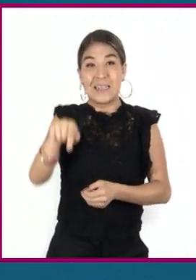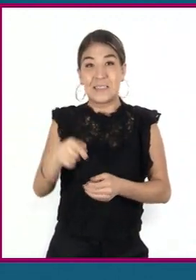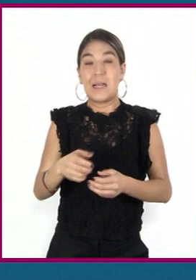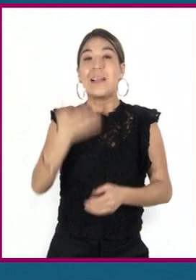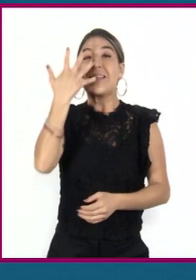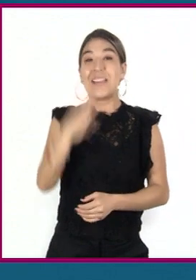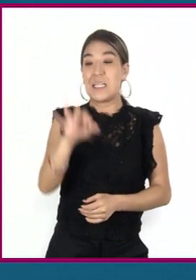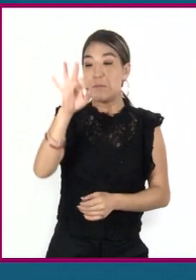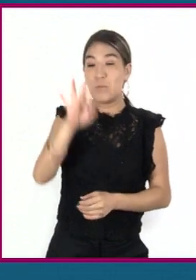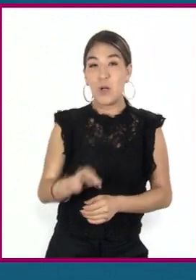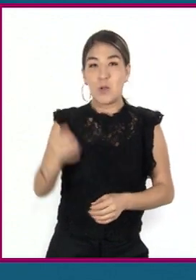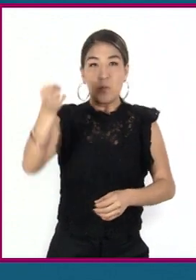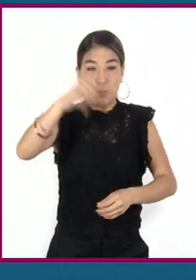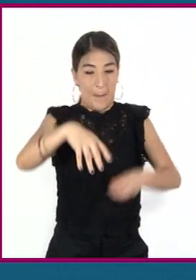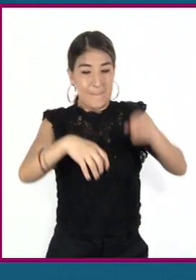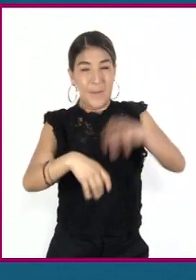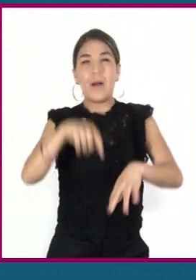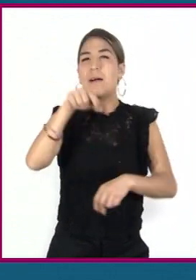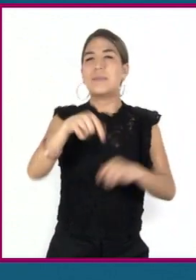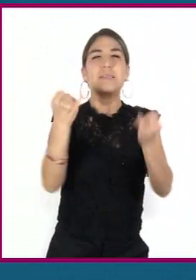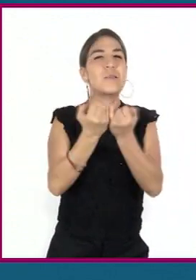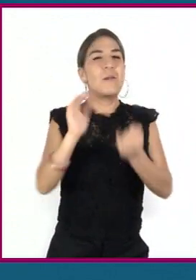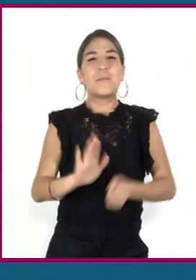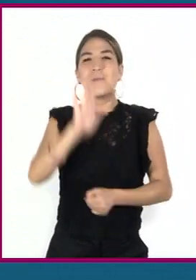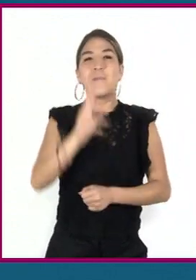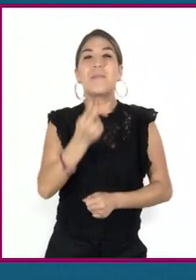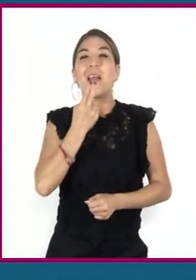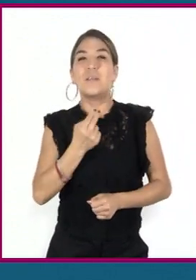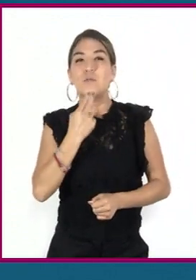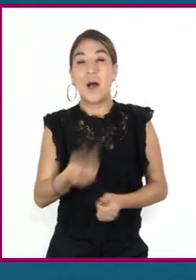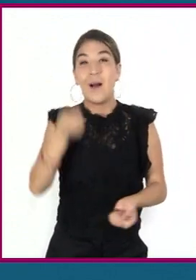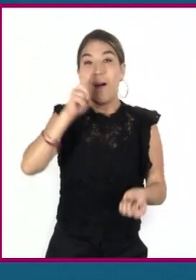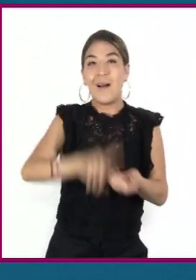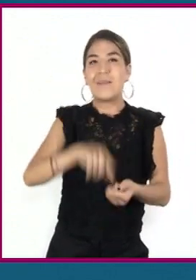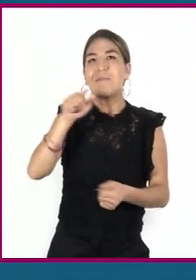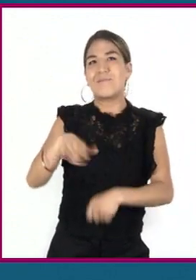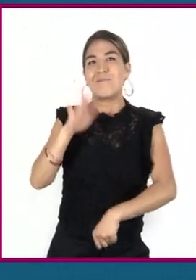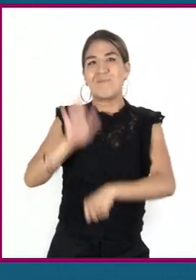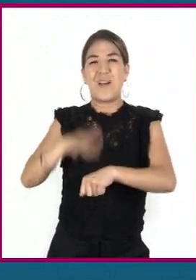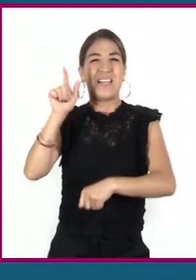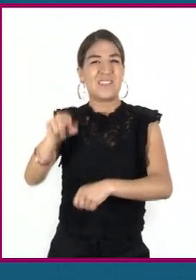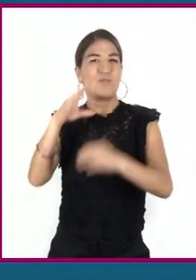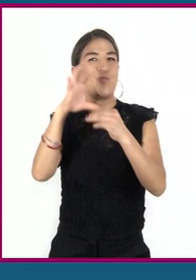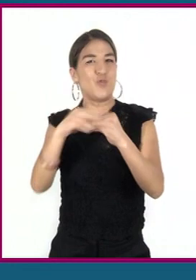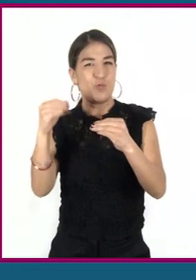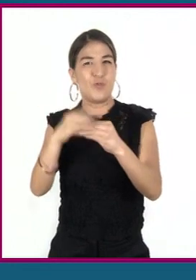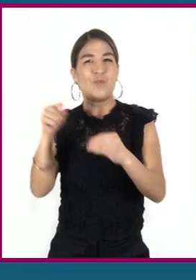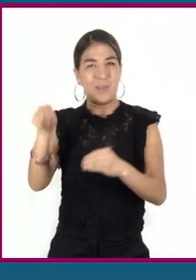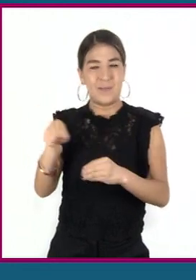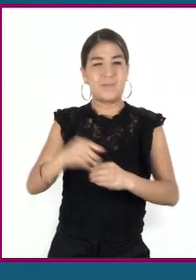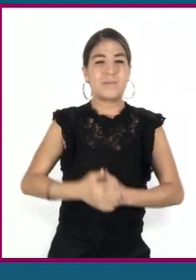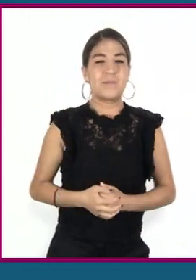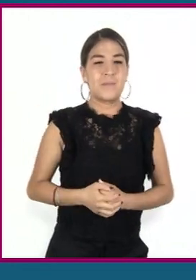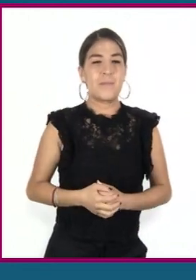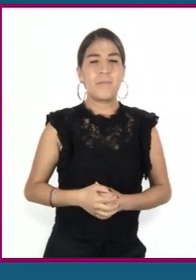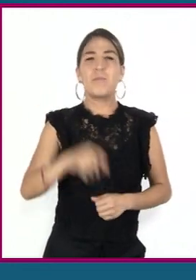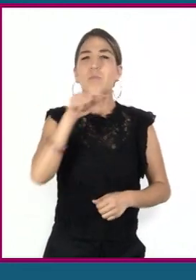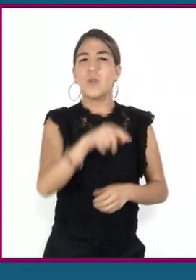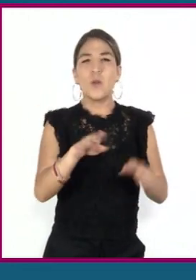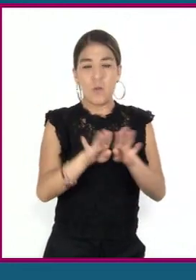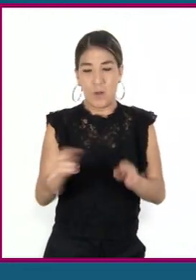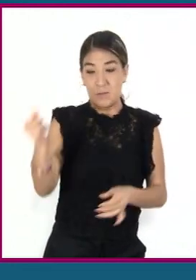al 10% se asemeja a la concentración de azúcar que existe en la mayoría de las frutas. Una mezcla